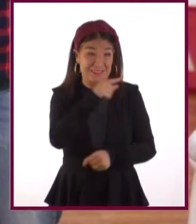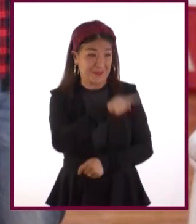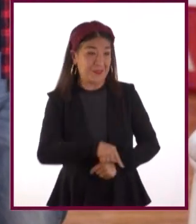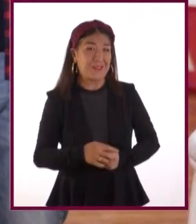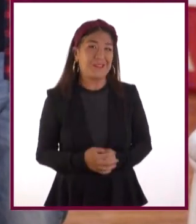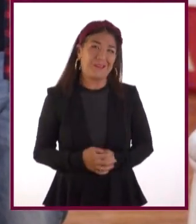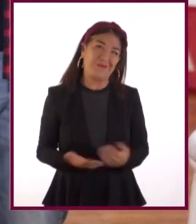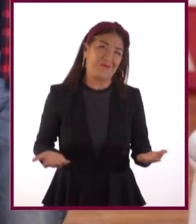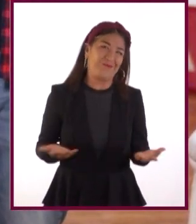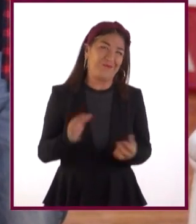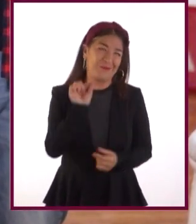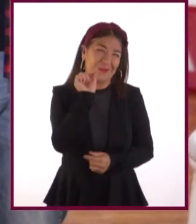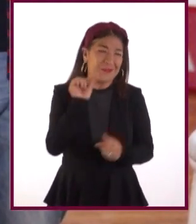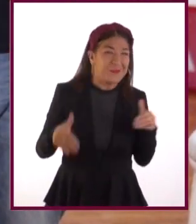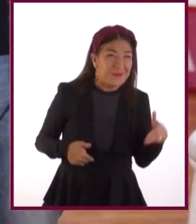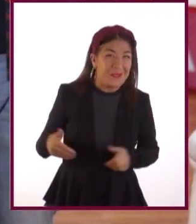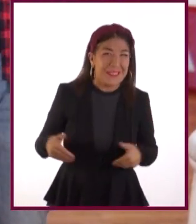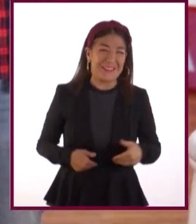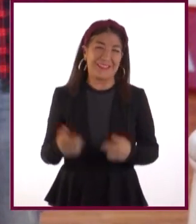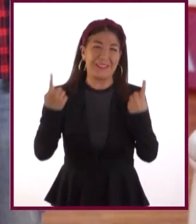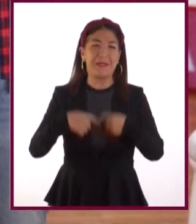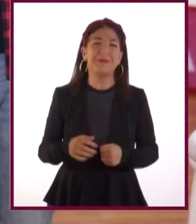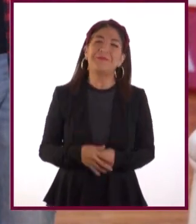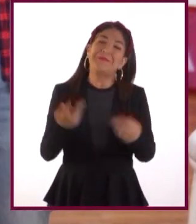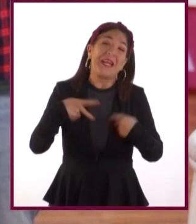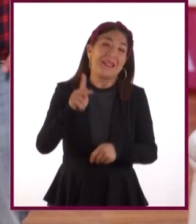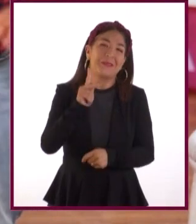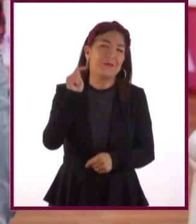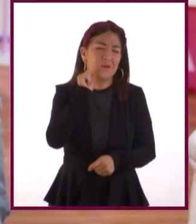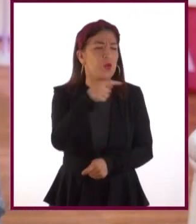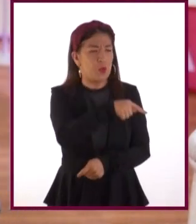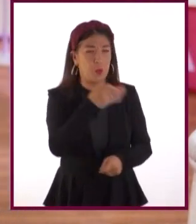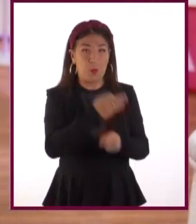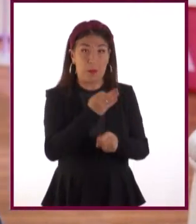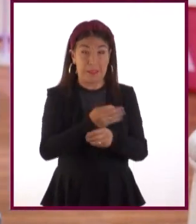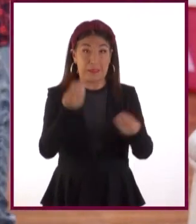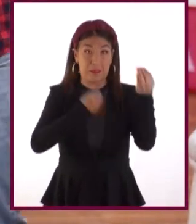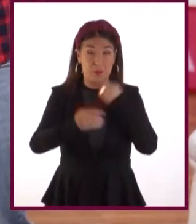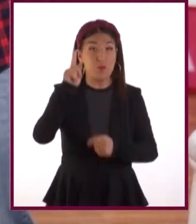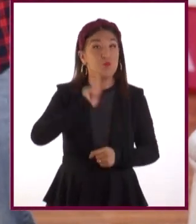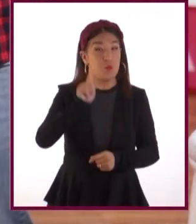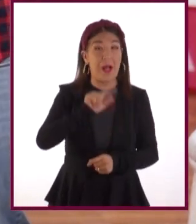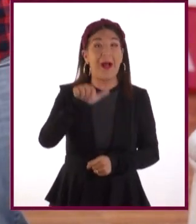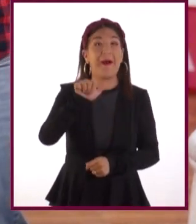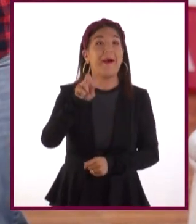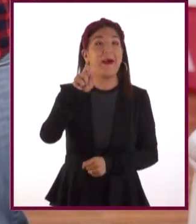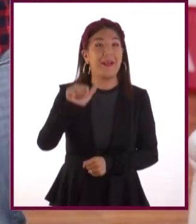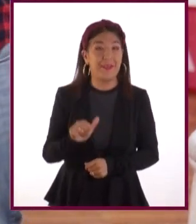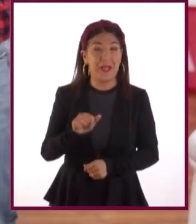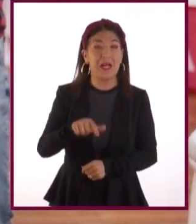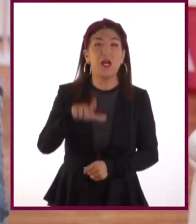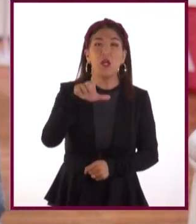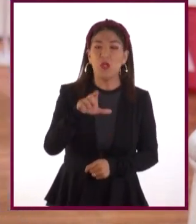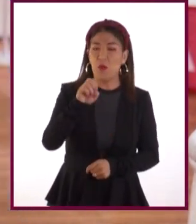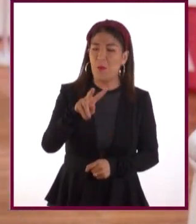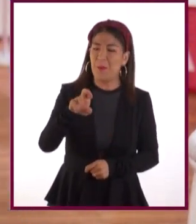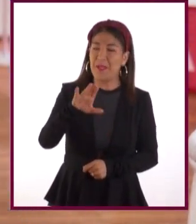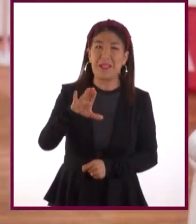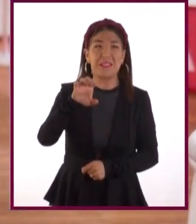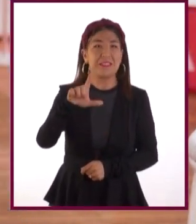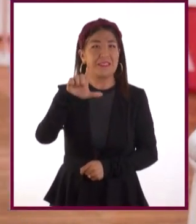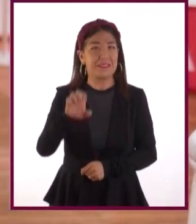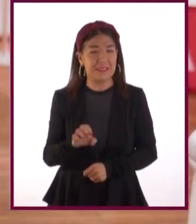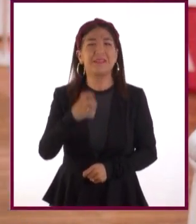que este outfit que traes se ve un poquito incómodo. Pero bueno, entonces, ¿estás vestida de Hada de Lovelace porque en el programa